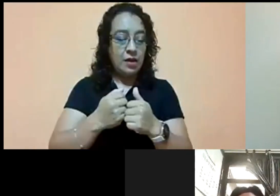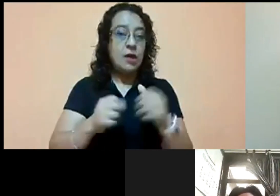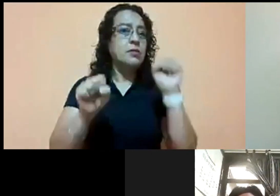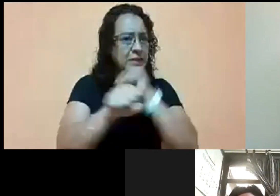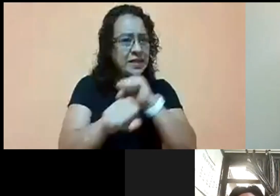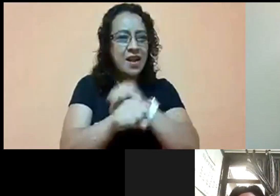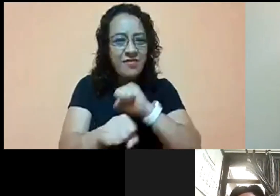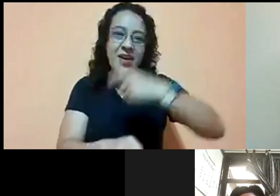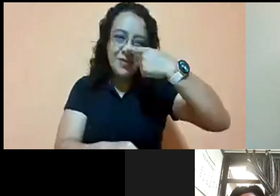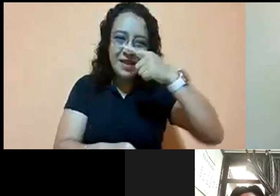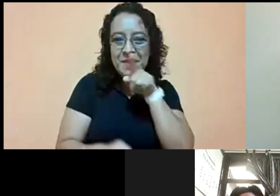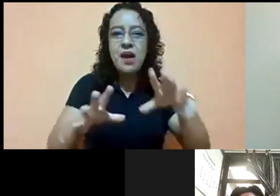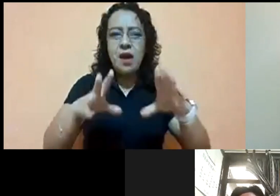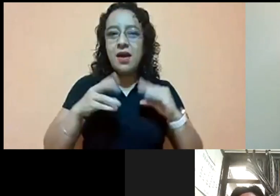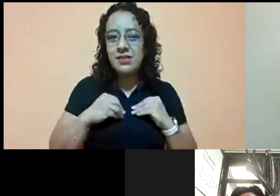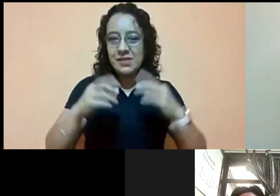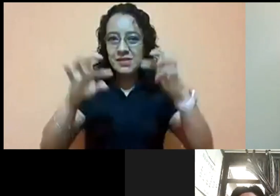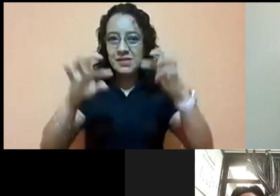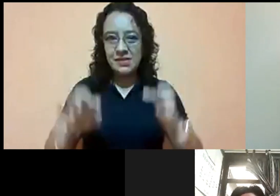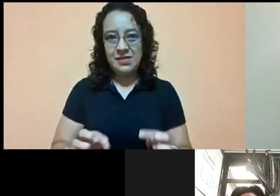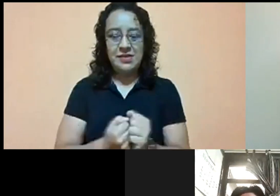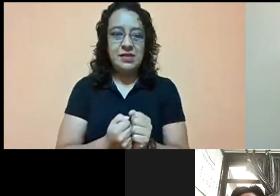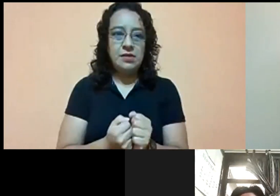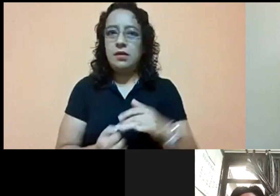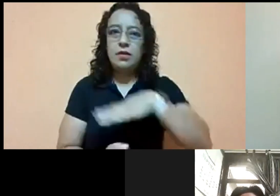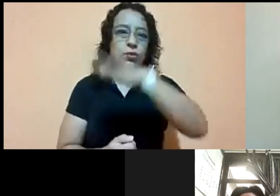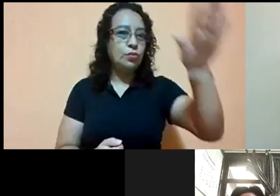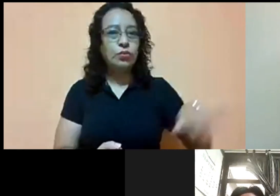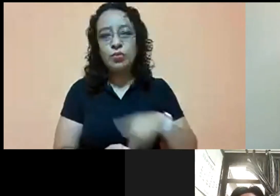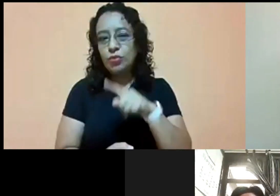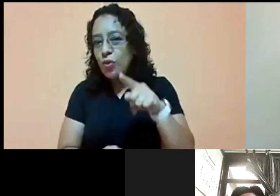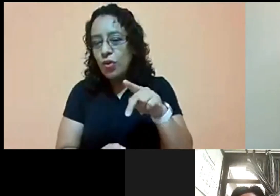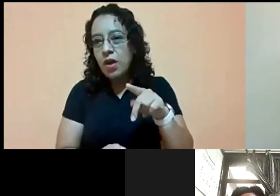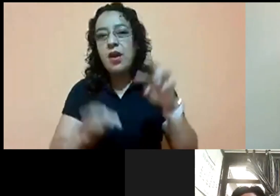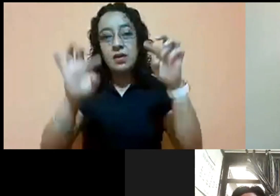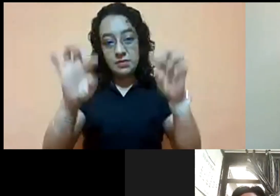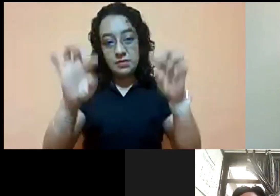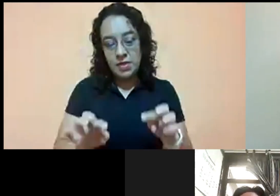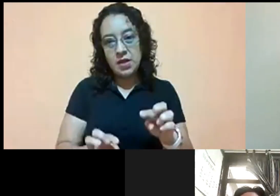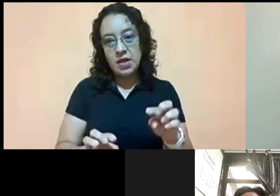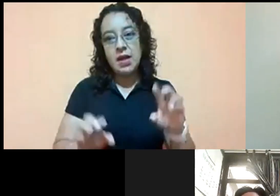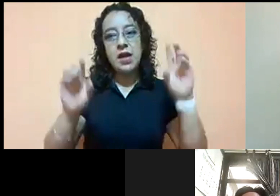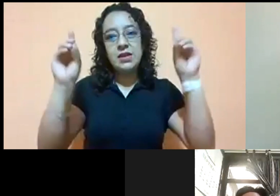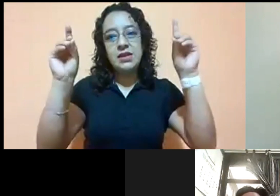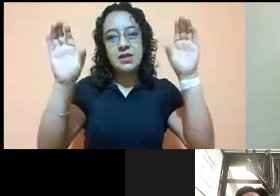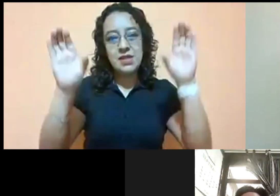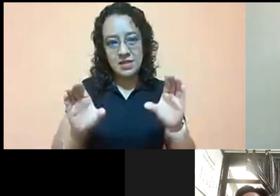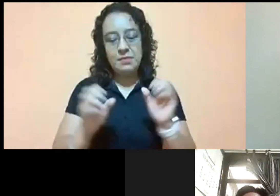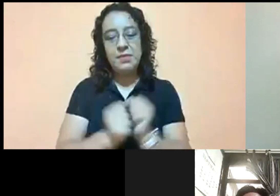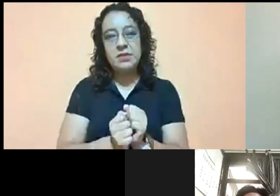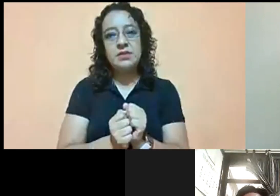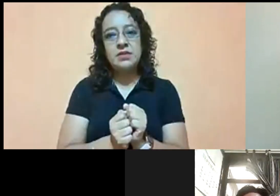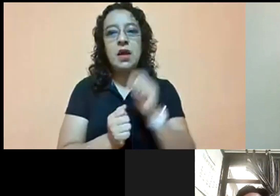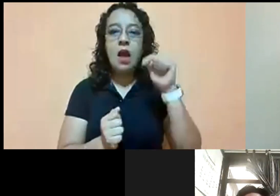y educativas a toda nuestra población con discapacidad. En esta oportunidad y en este día,